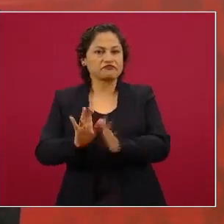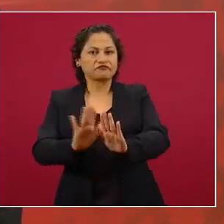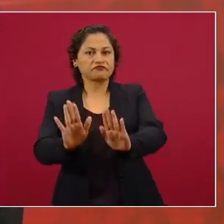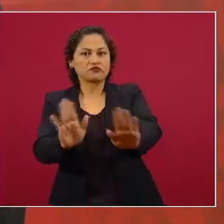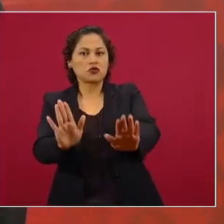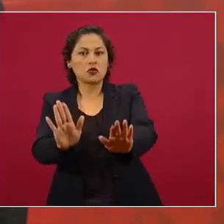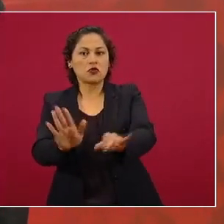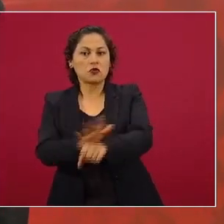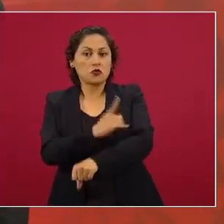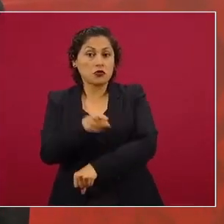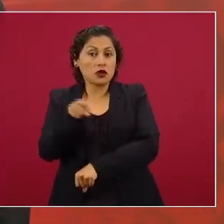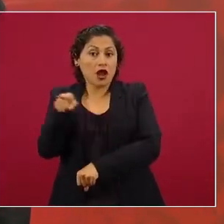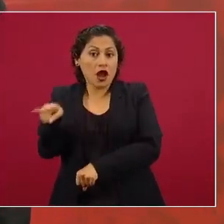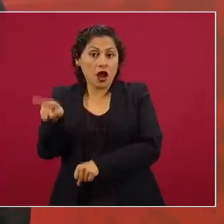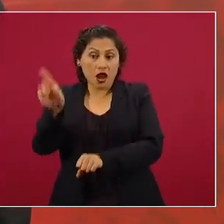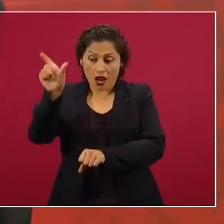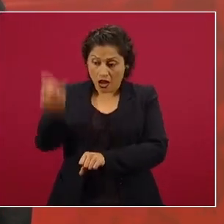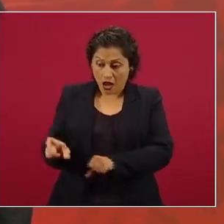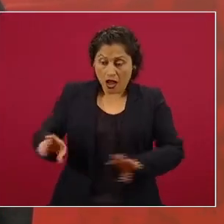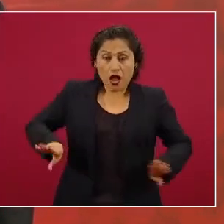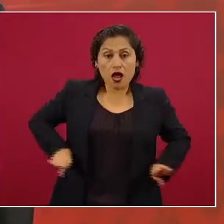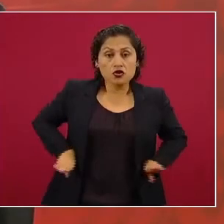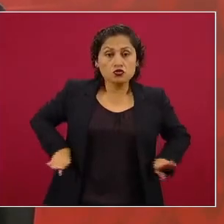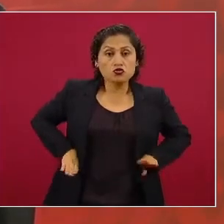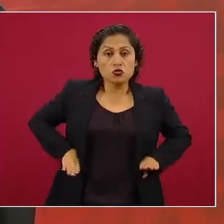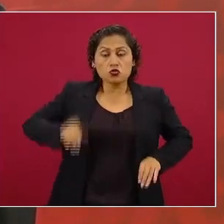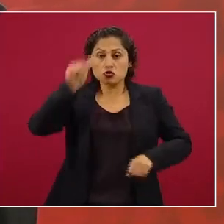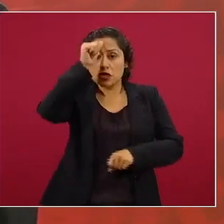Era un sacerdote, Morelos también,